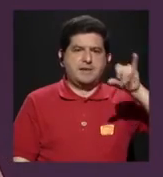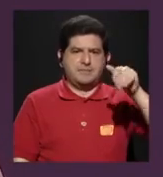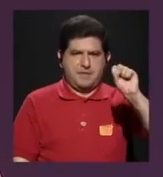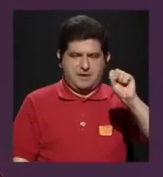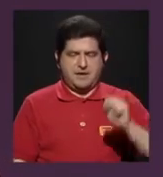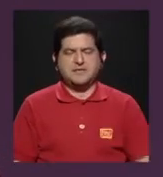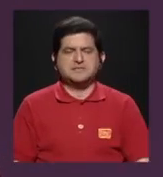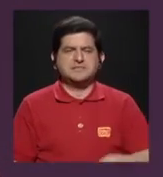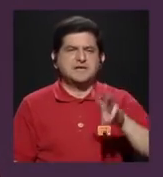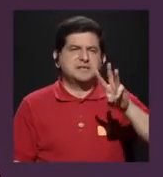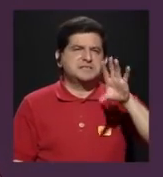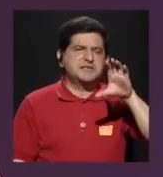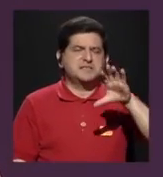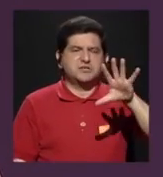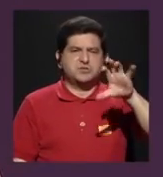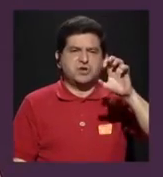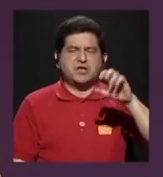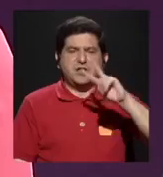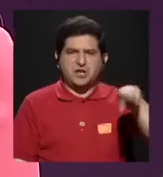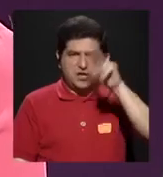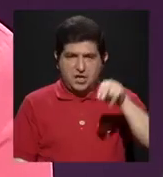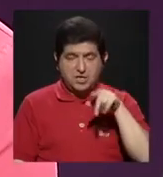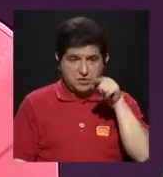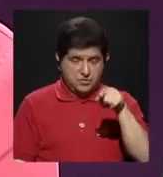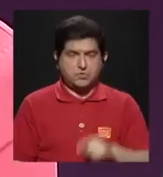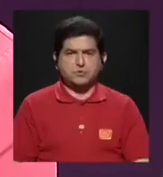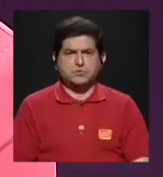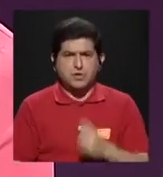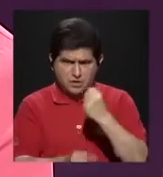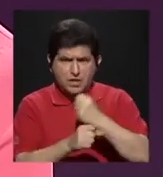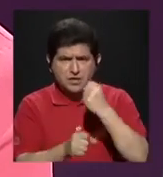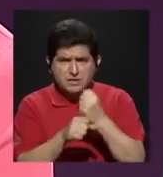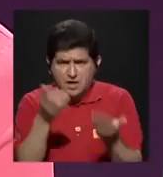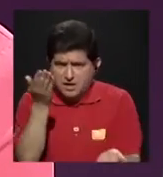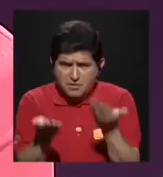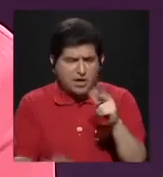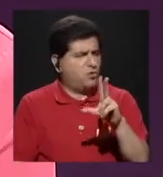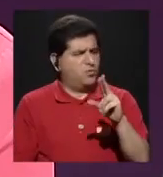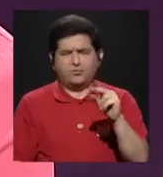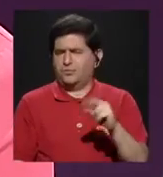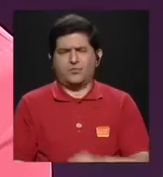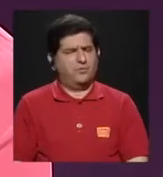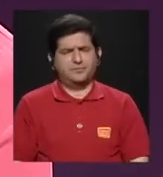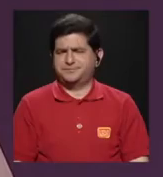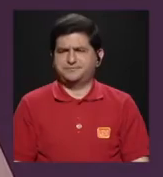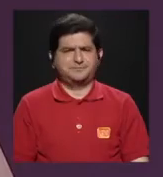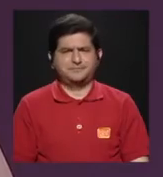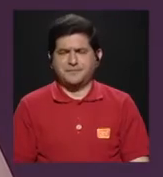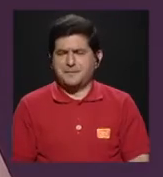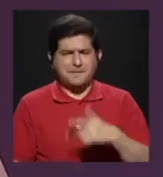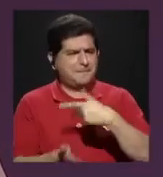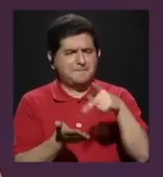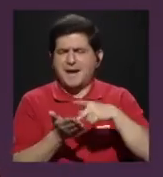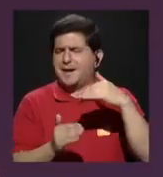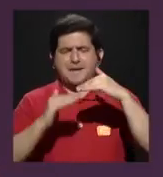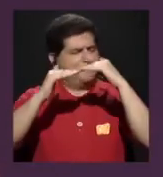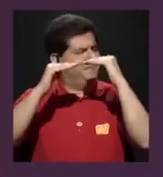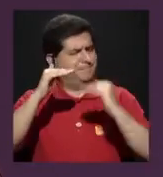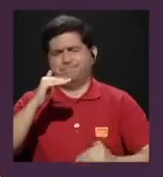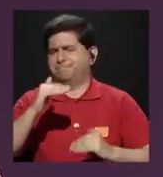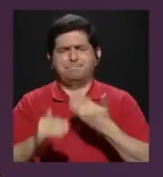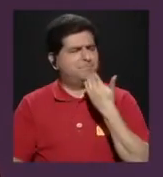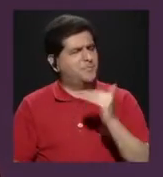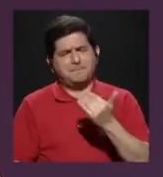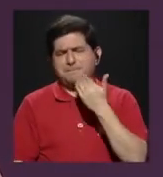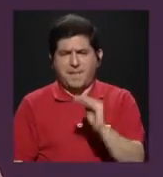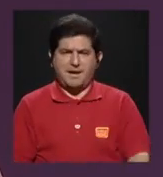colones. ¿Y ese precio compensa el trabajo que ustedes realizan metidas ahí? Es no, muy no. mal pagado, sí. ¿Muy mal pagado?